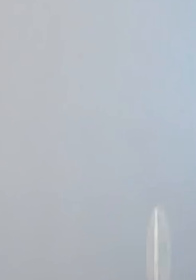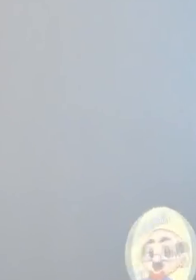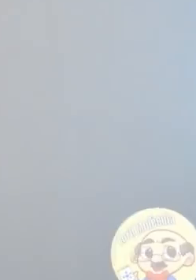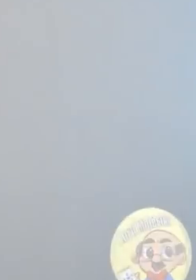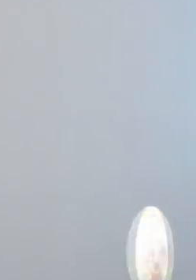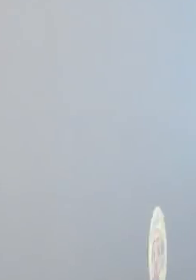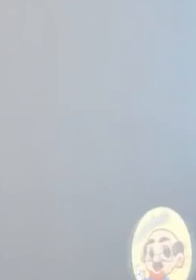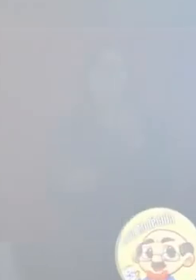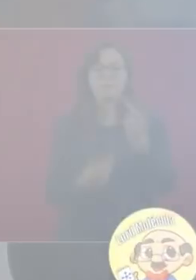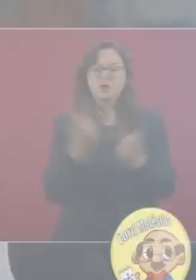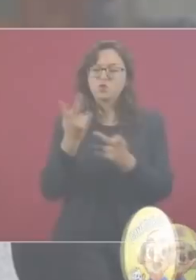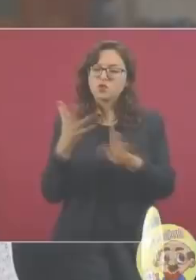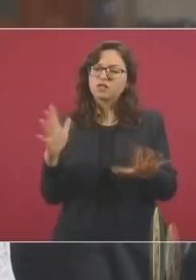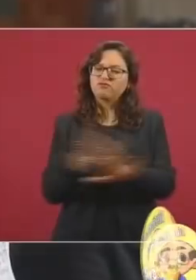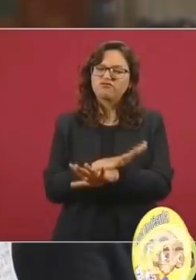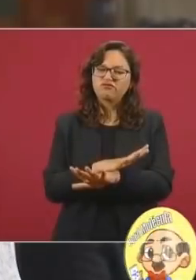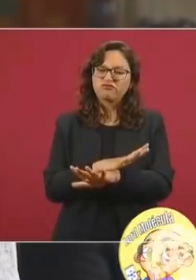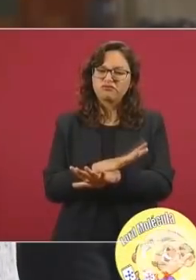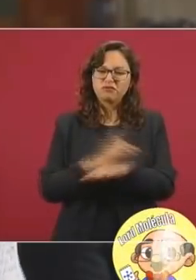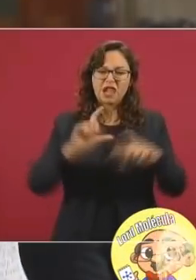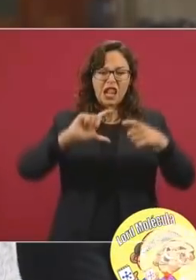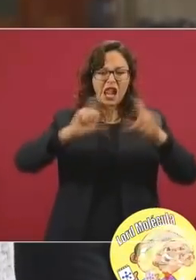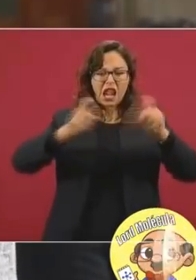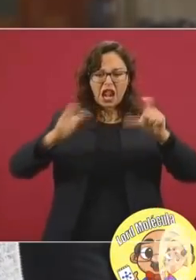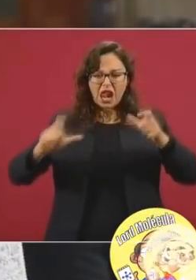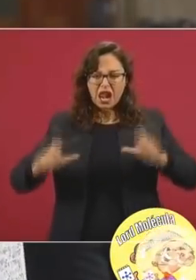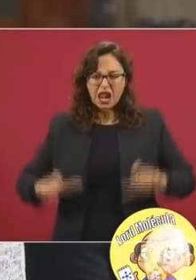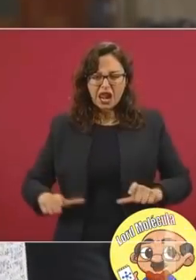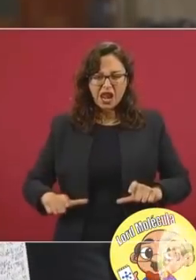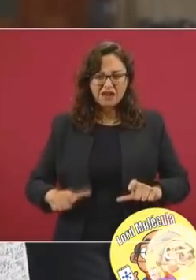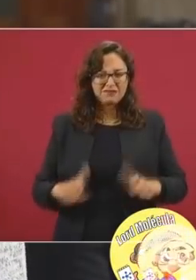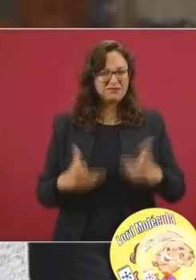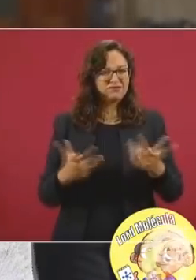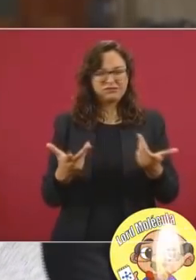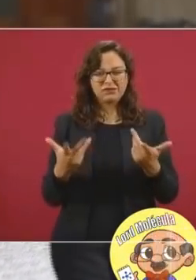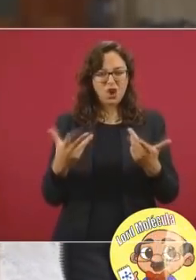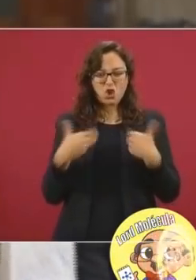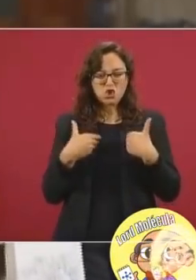este cuerpo legislativo. Y hablando de presidentes y senadores,